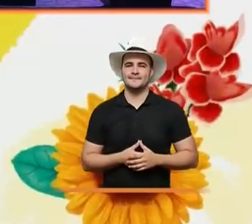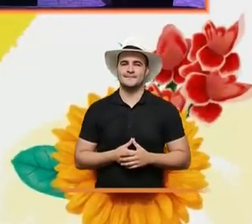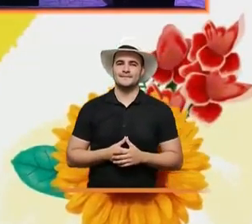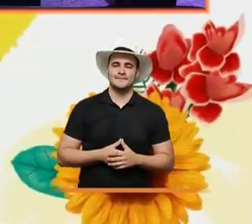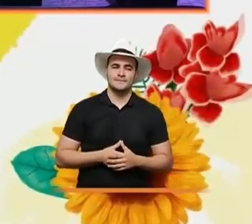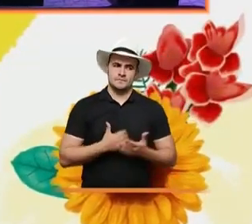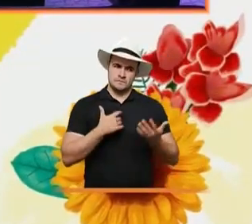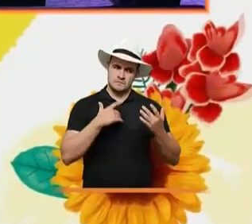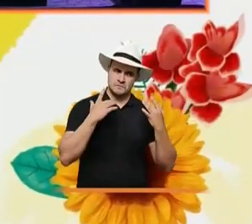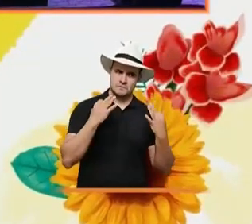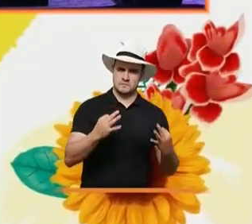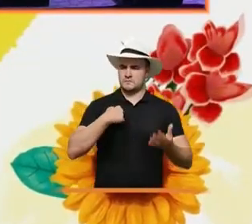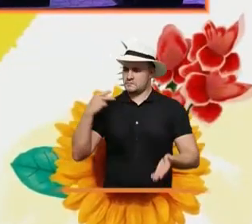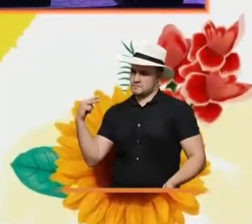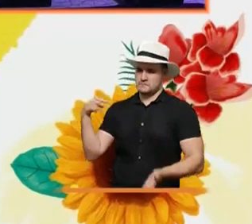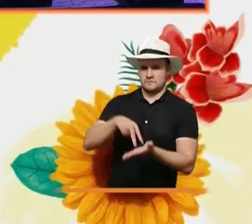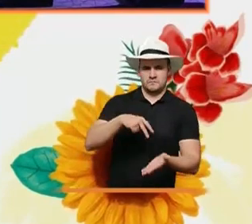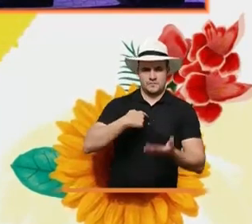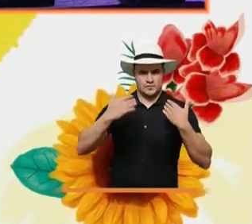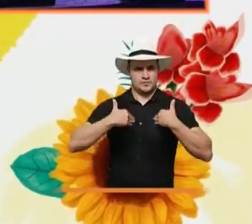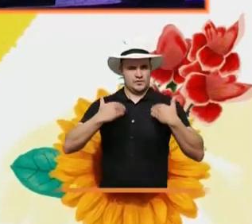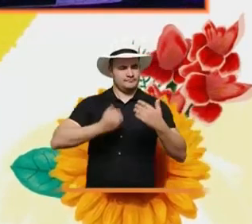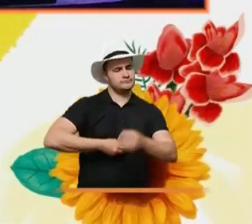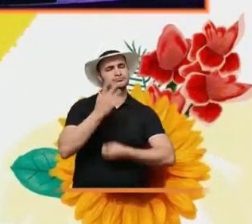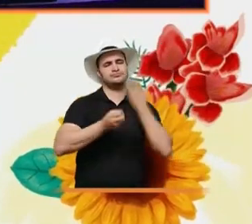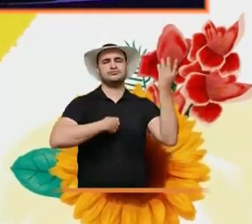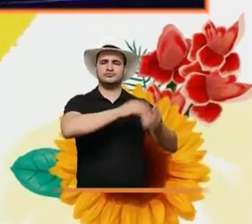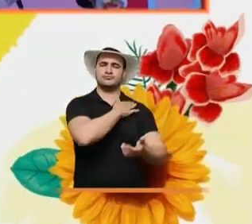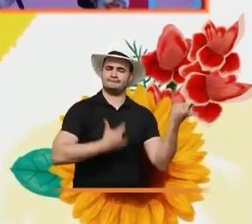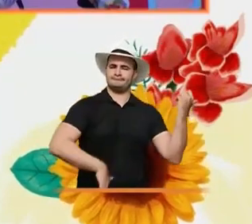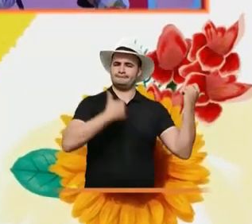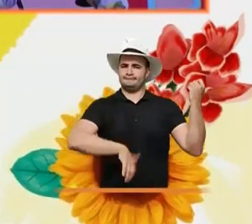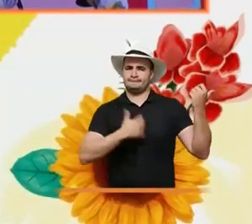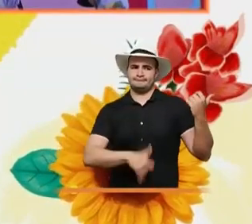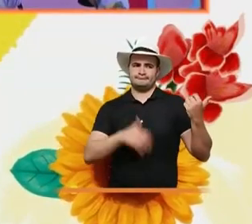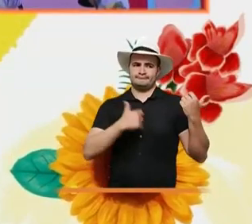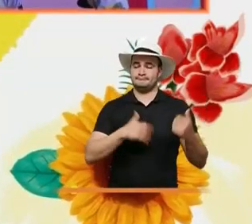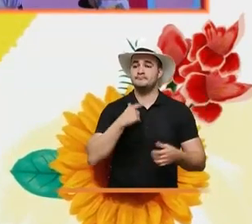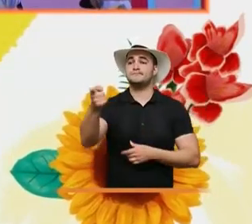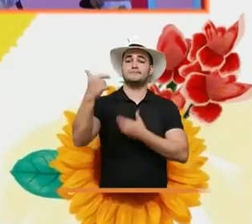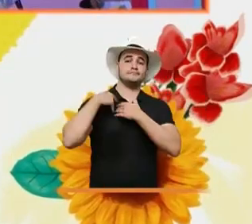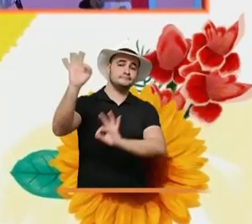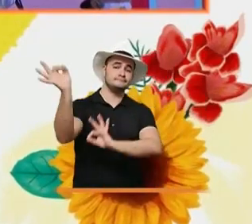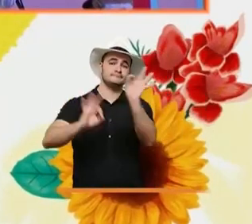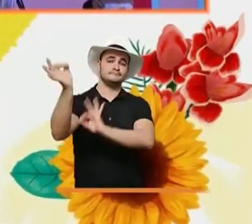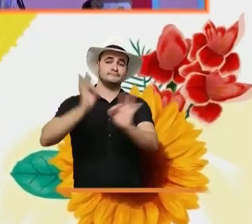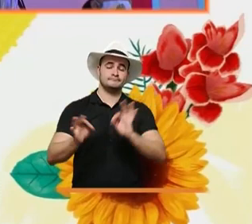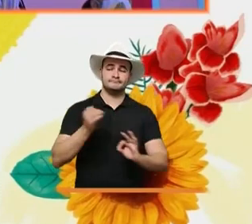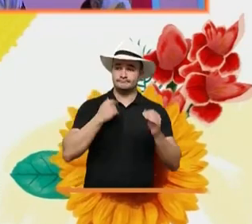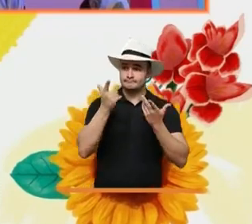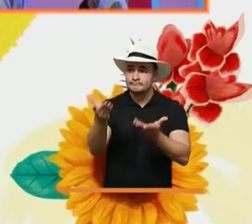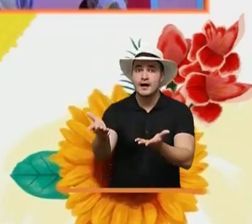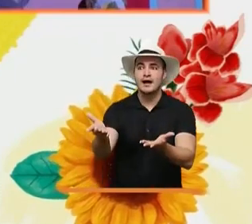escollo porque soy un trovador ya los organizadores les